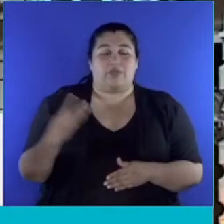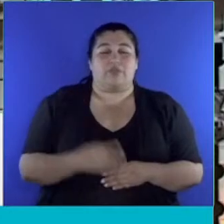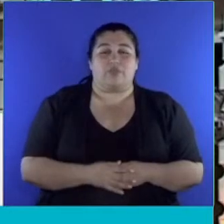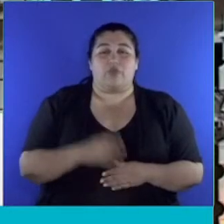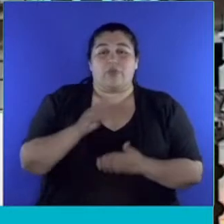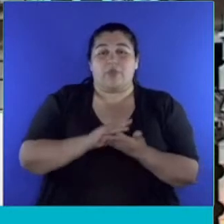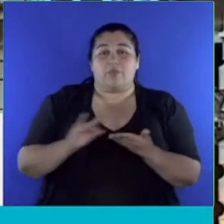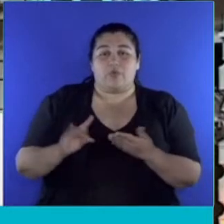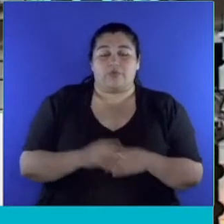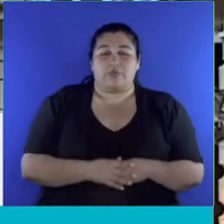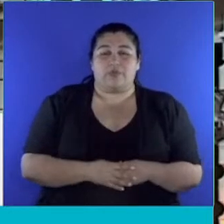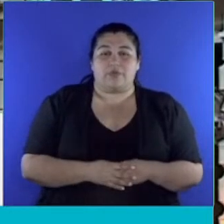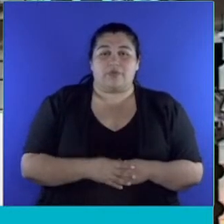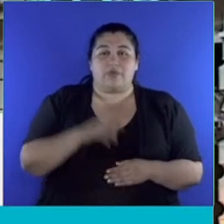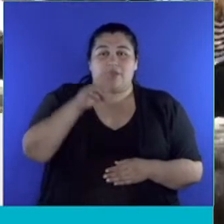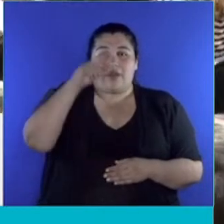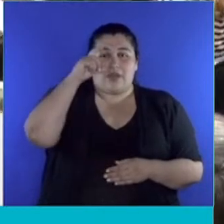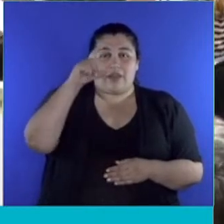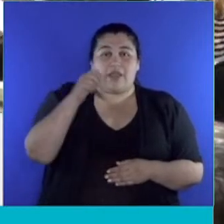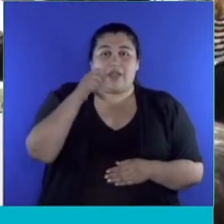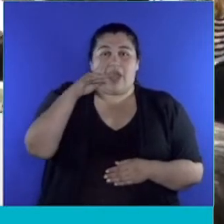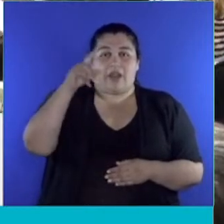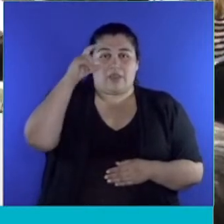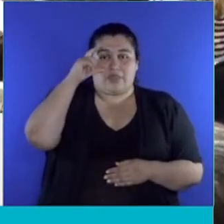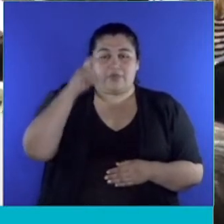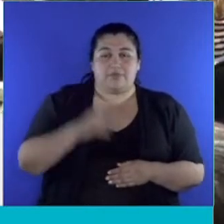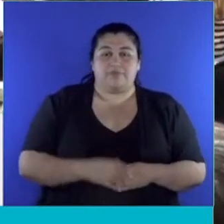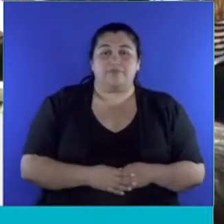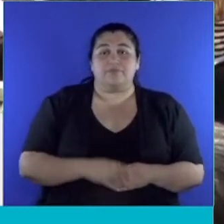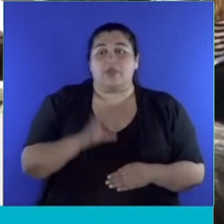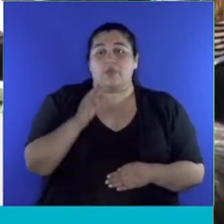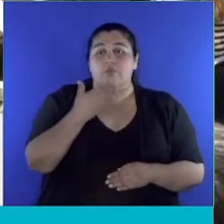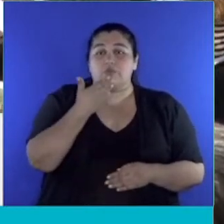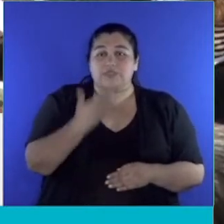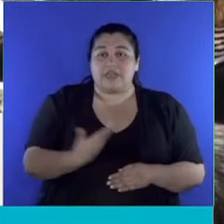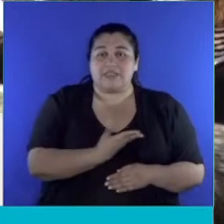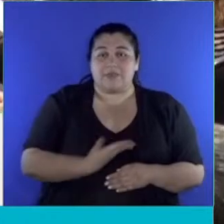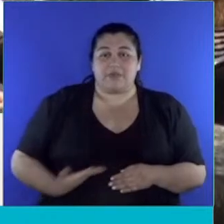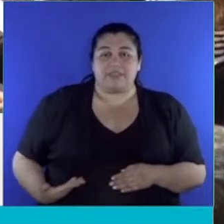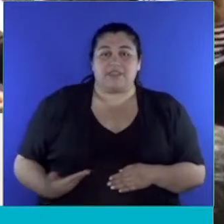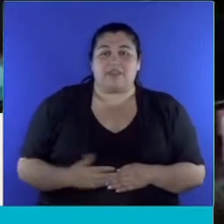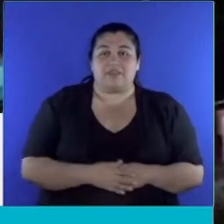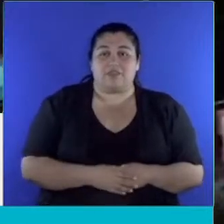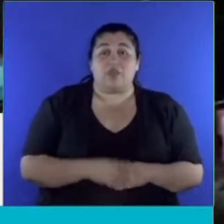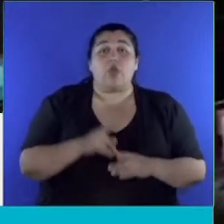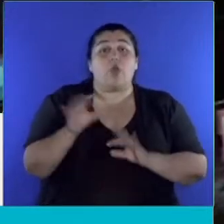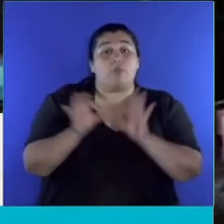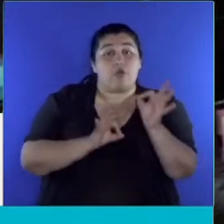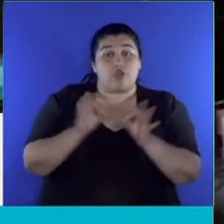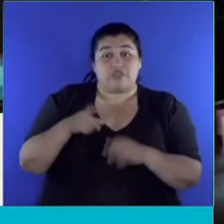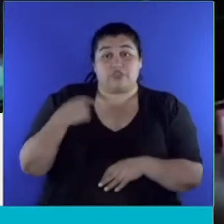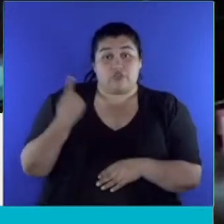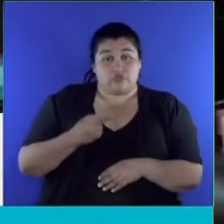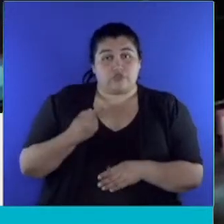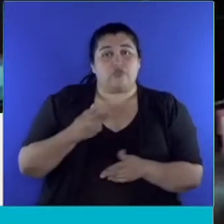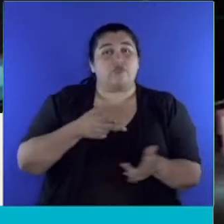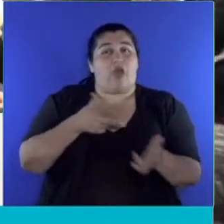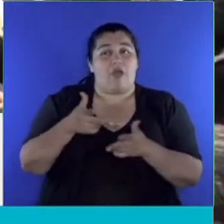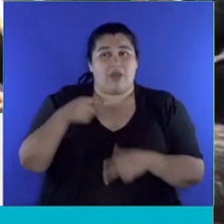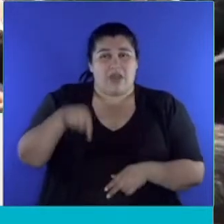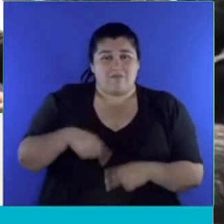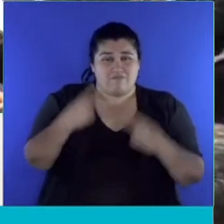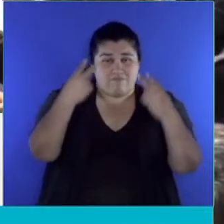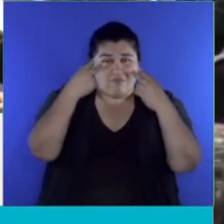Para la diputada Margarita Recalde. Muchas gracias, señor presidente. El proyecto que estamos tratando hoy, ¿se